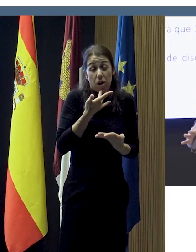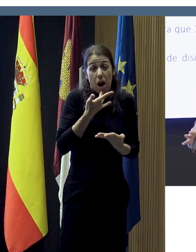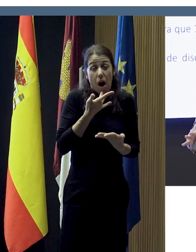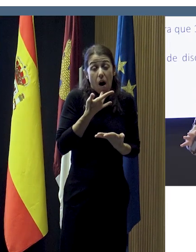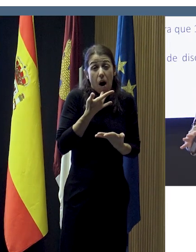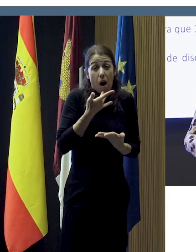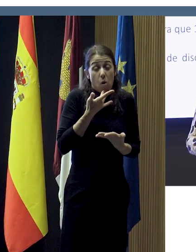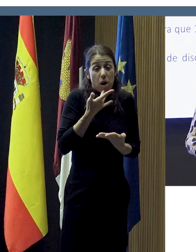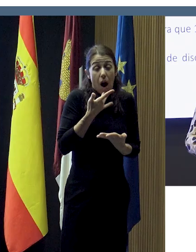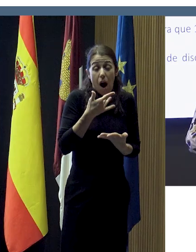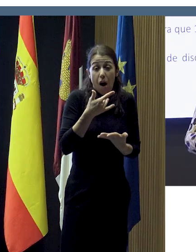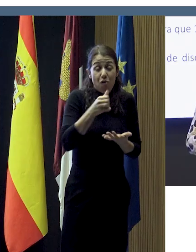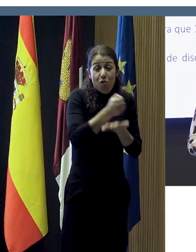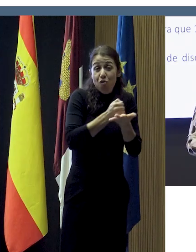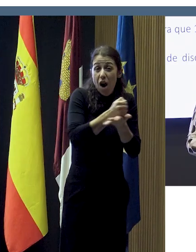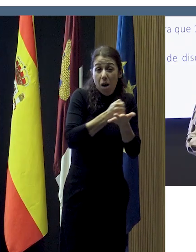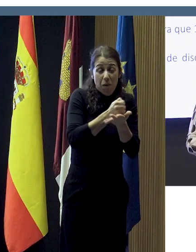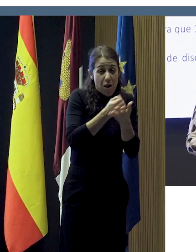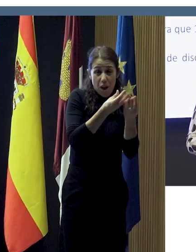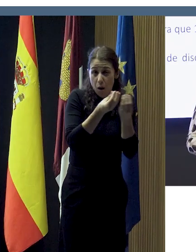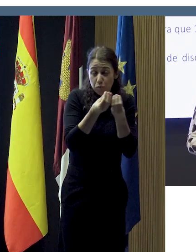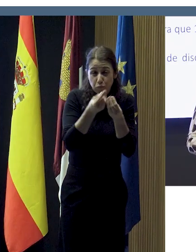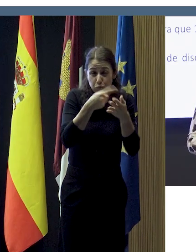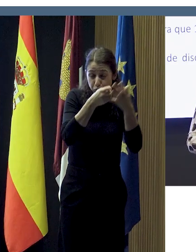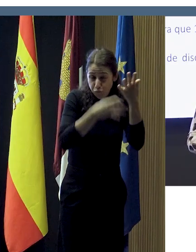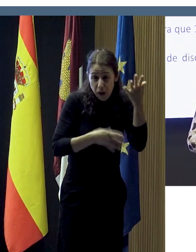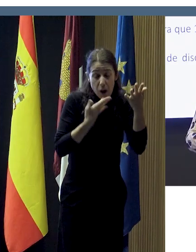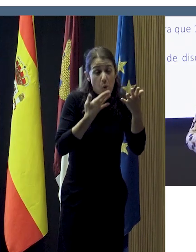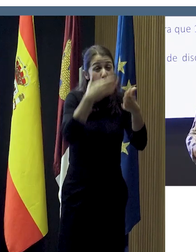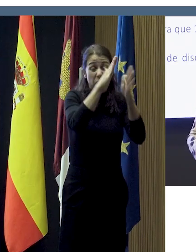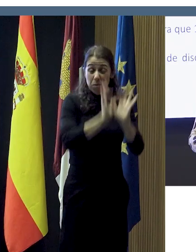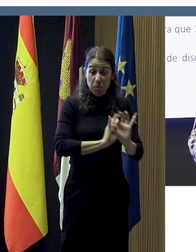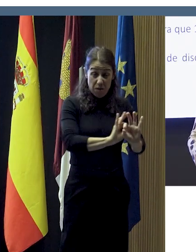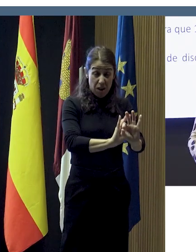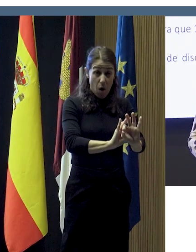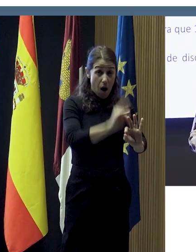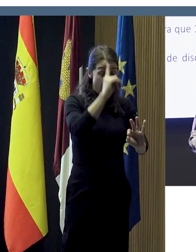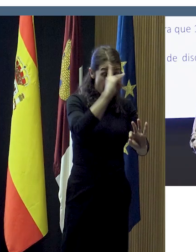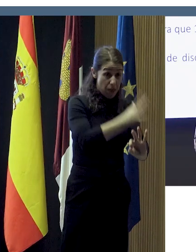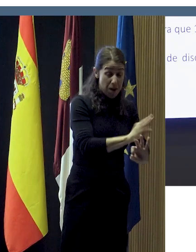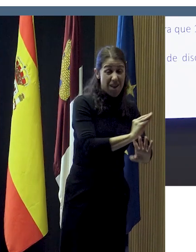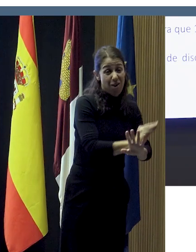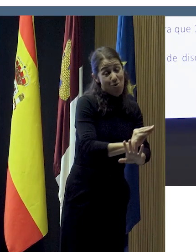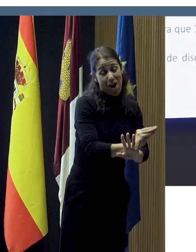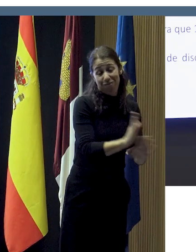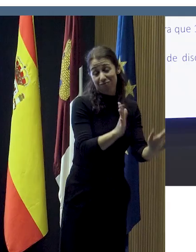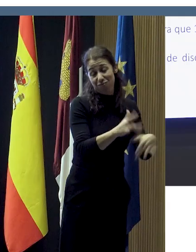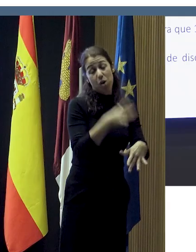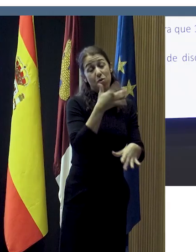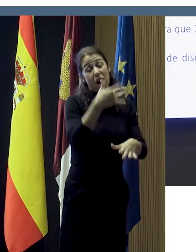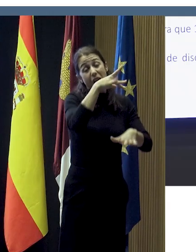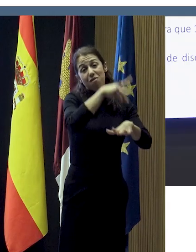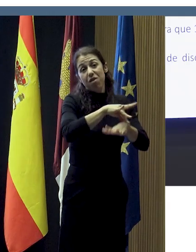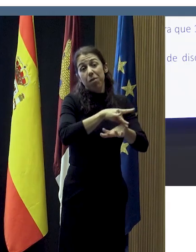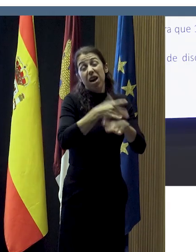arsenal farmacéutico extraordinario, no disponemos de un tratamiento específico para curar la demencia. Por lo tanto, es una enfermedad que en